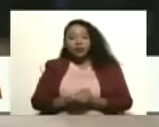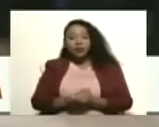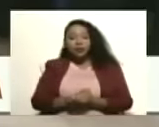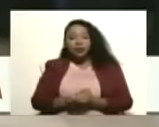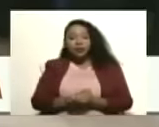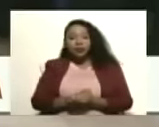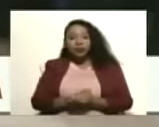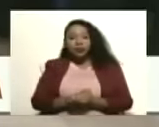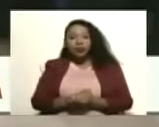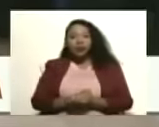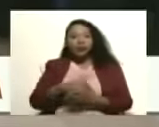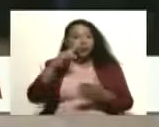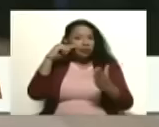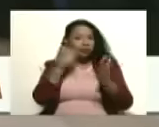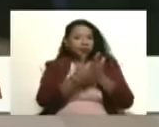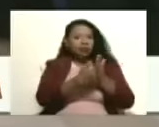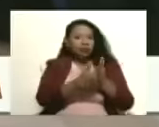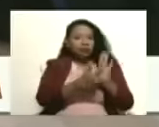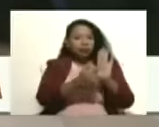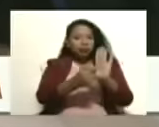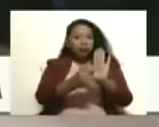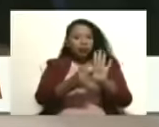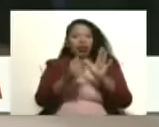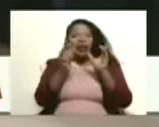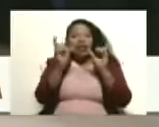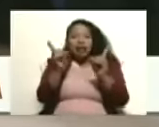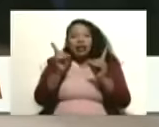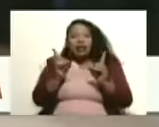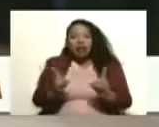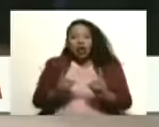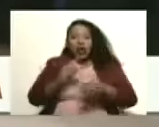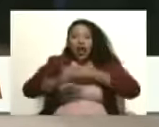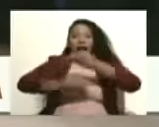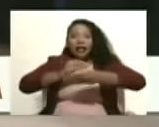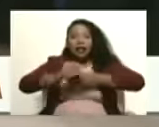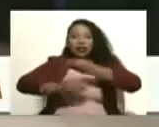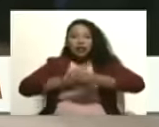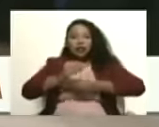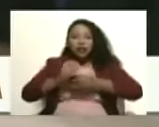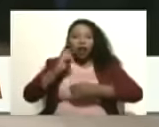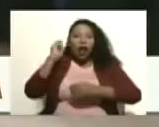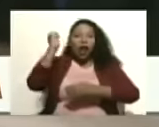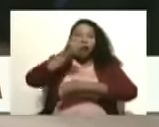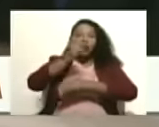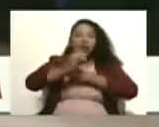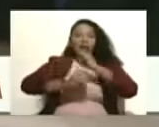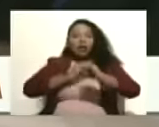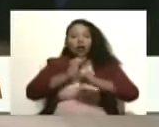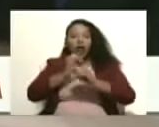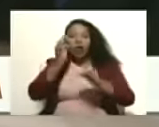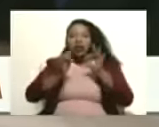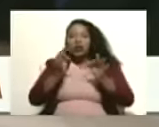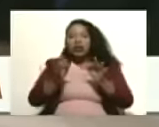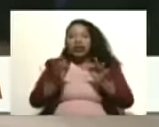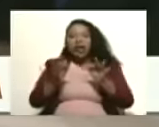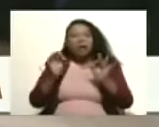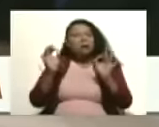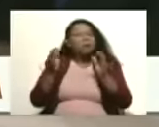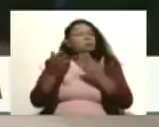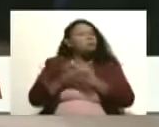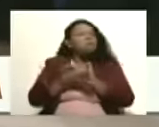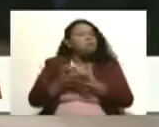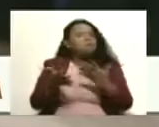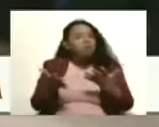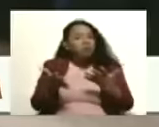en cuenta y toma nota de la decisión de la Corte Internacional de Justicia en el sentido de